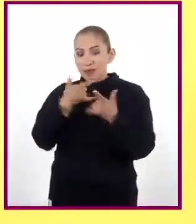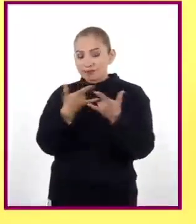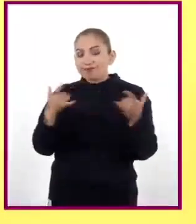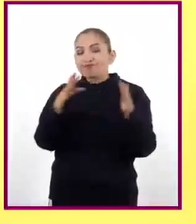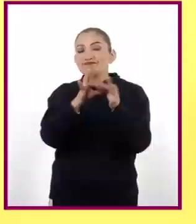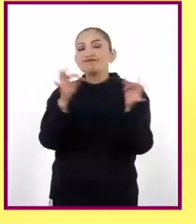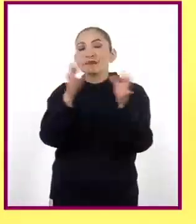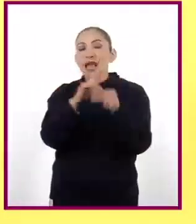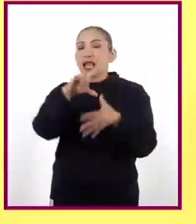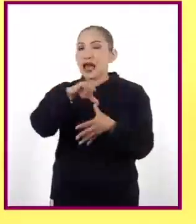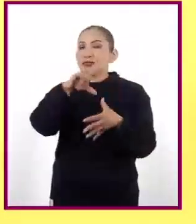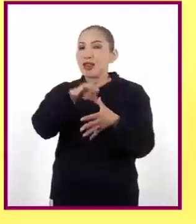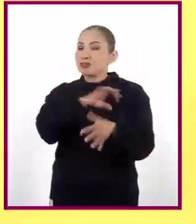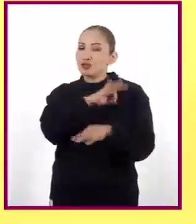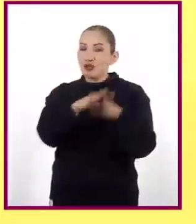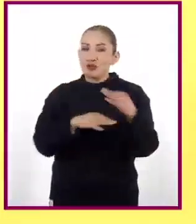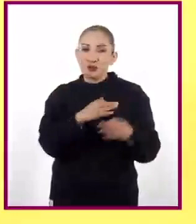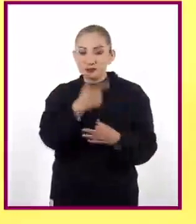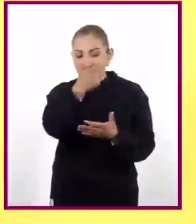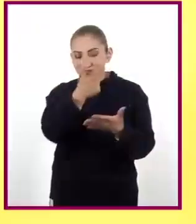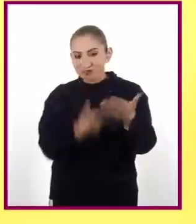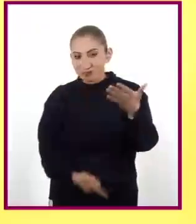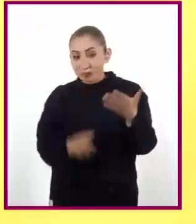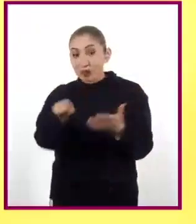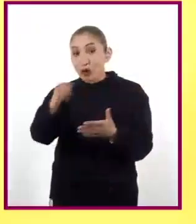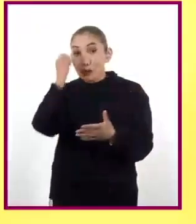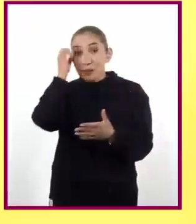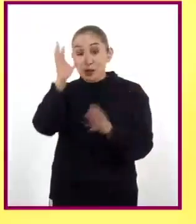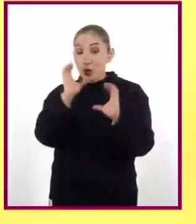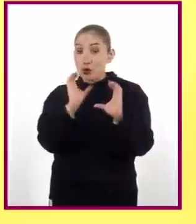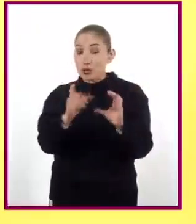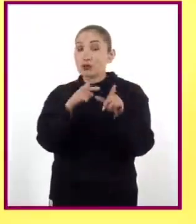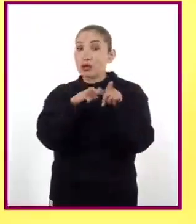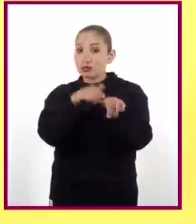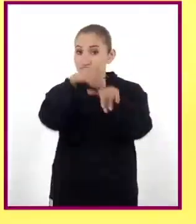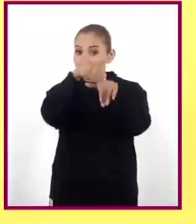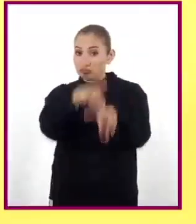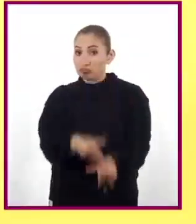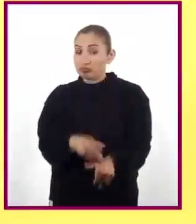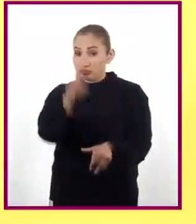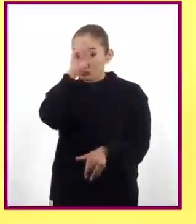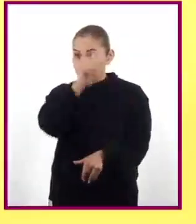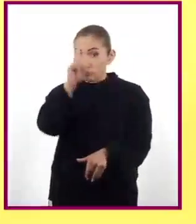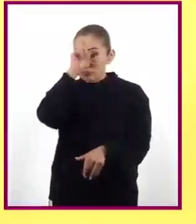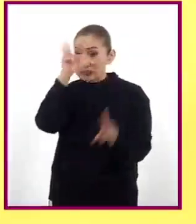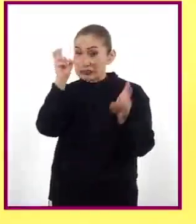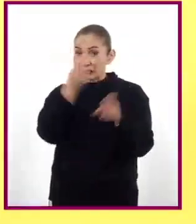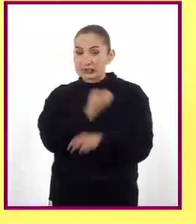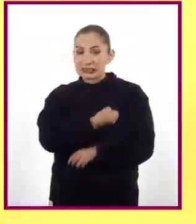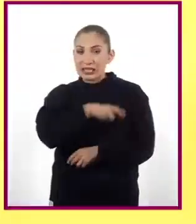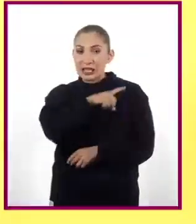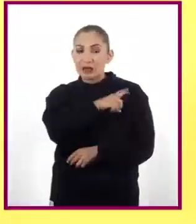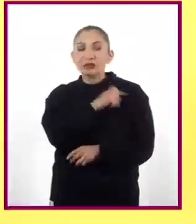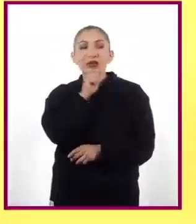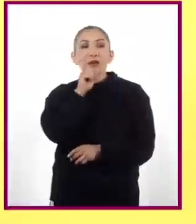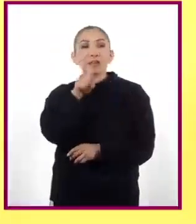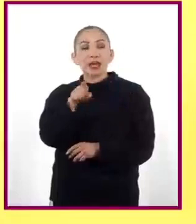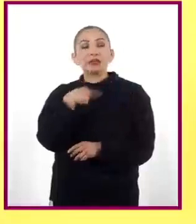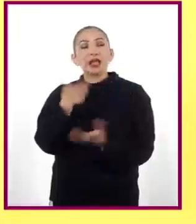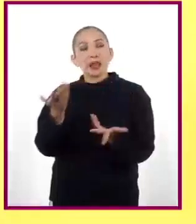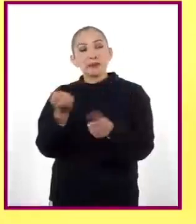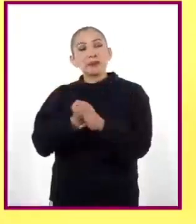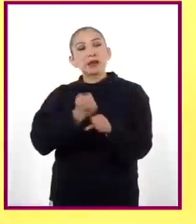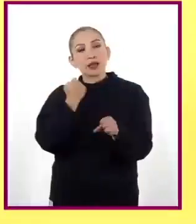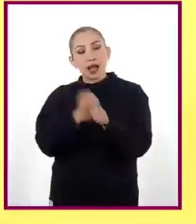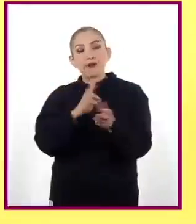narrativa latinoamericana en general. No olviden cuidarse y seguir las recomendaciones en materia de salud, además de poner